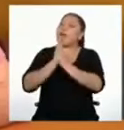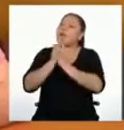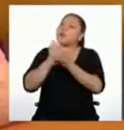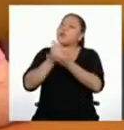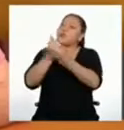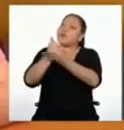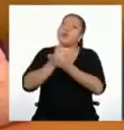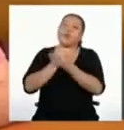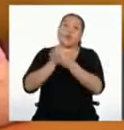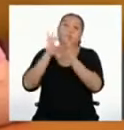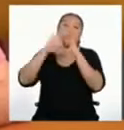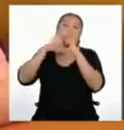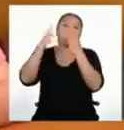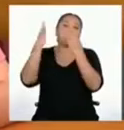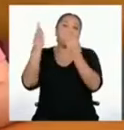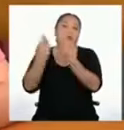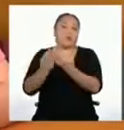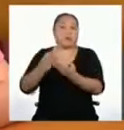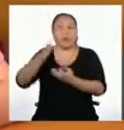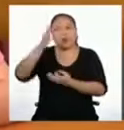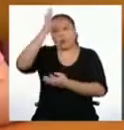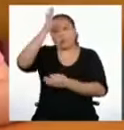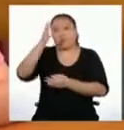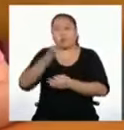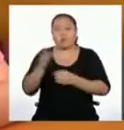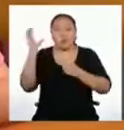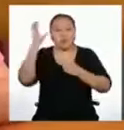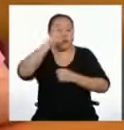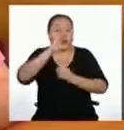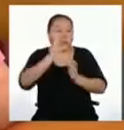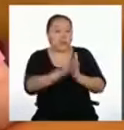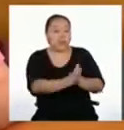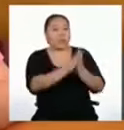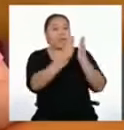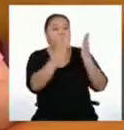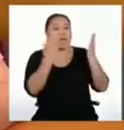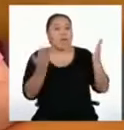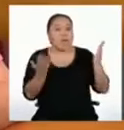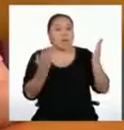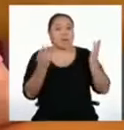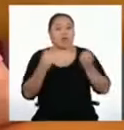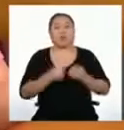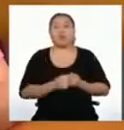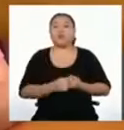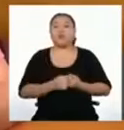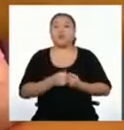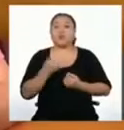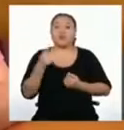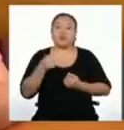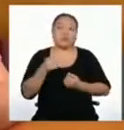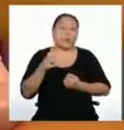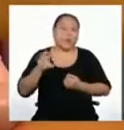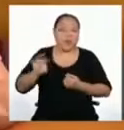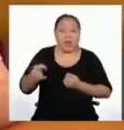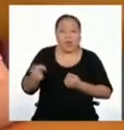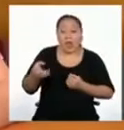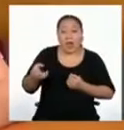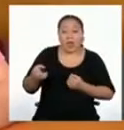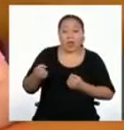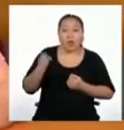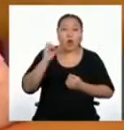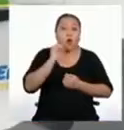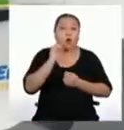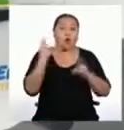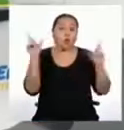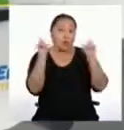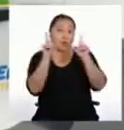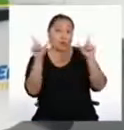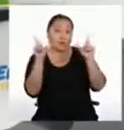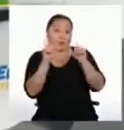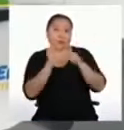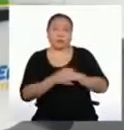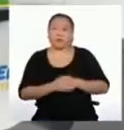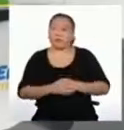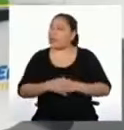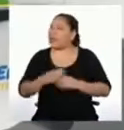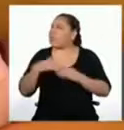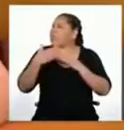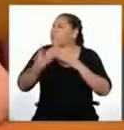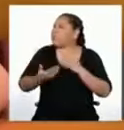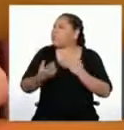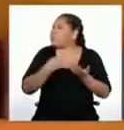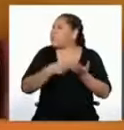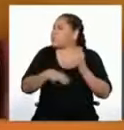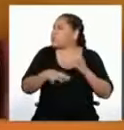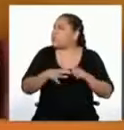o familiares, buscar en diarios o noticias actuales, vía radio o televisión. ¿Qué sigue